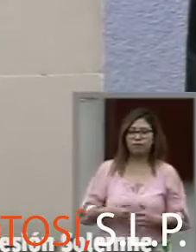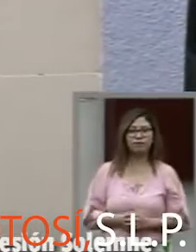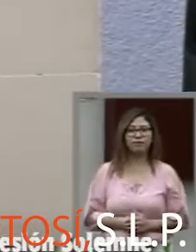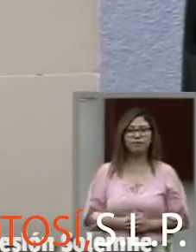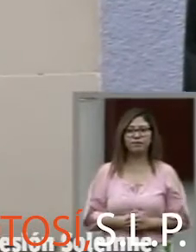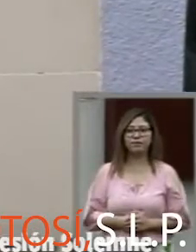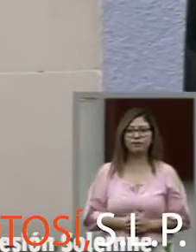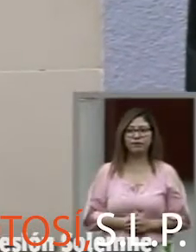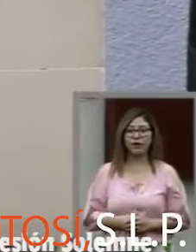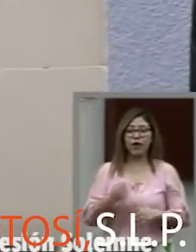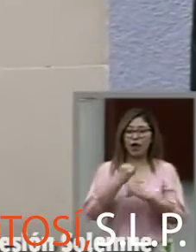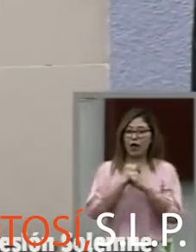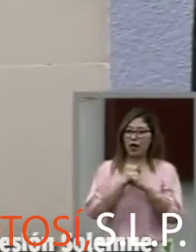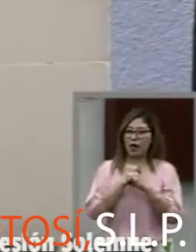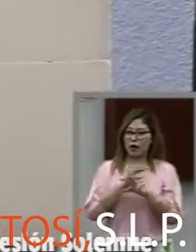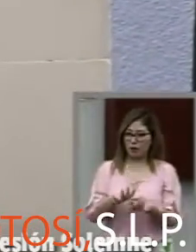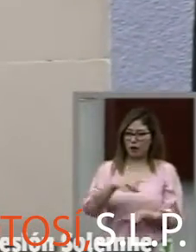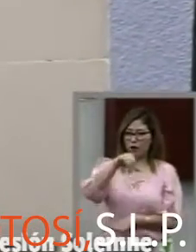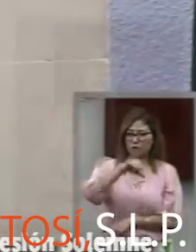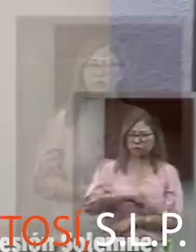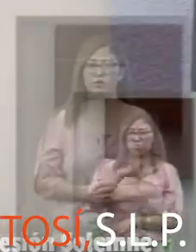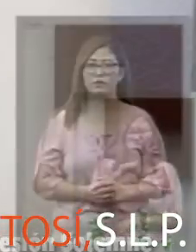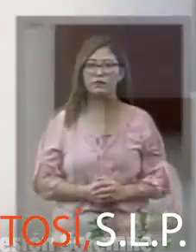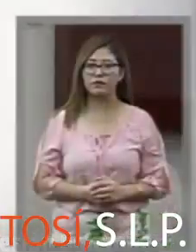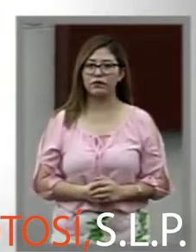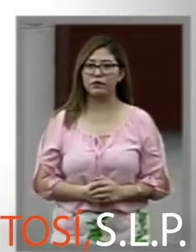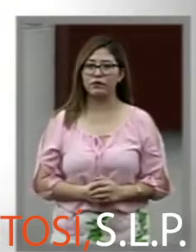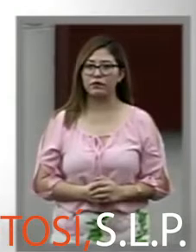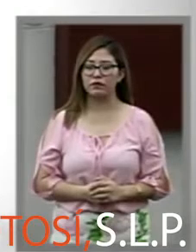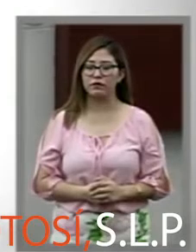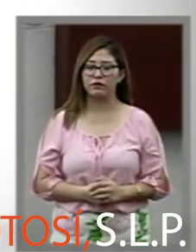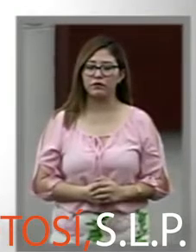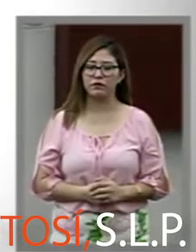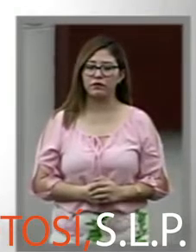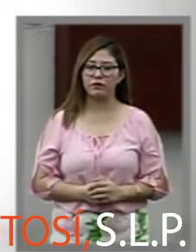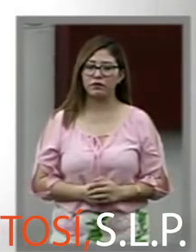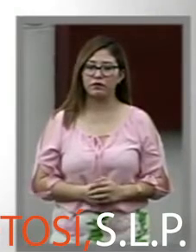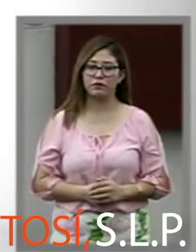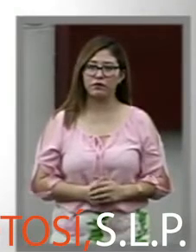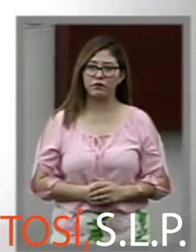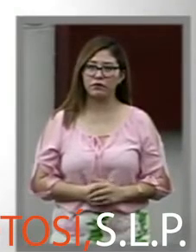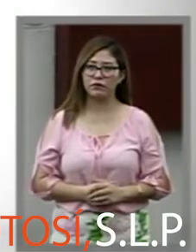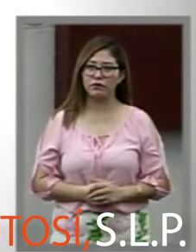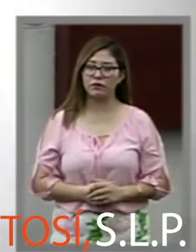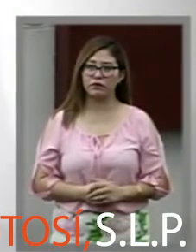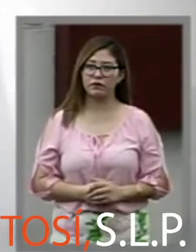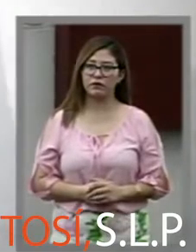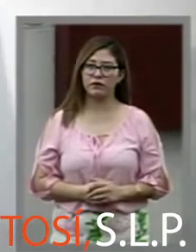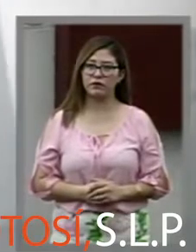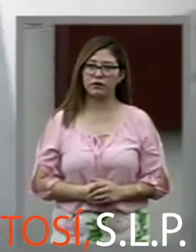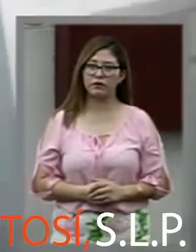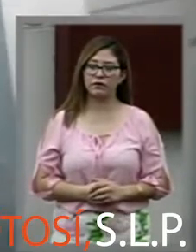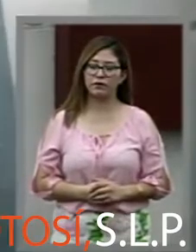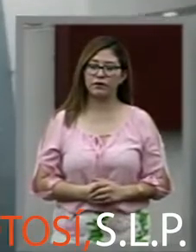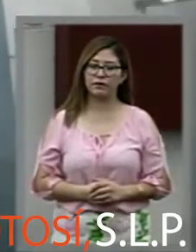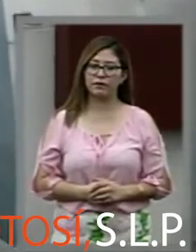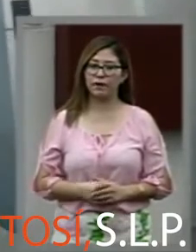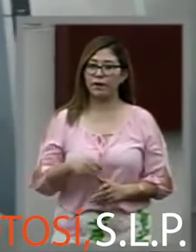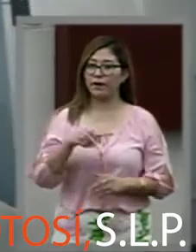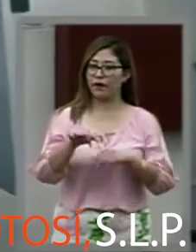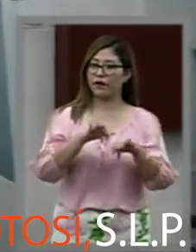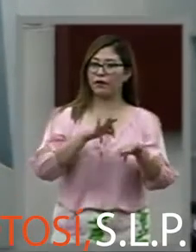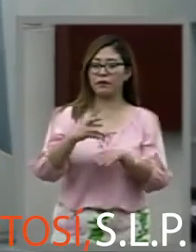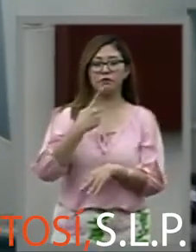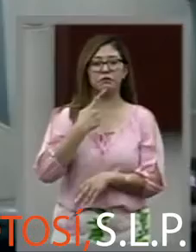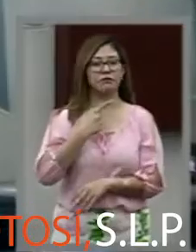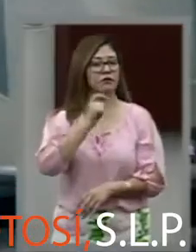diputados en las sesiones eliminación de disposiciones que establecen edad como requisito para acceder a cargos públicos así